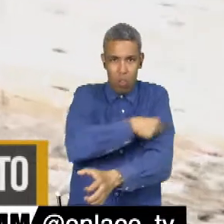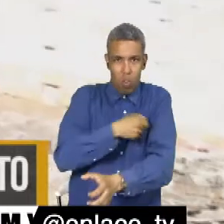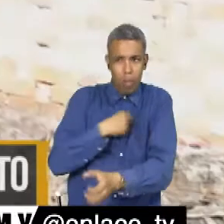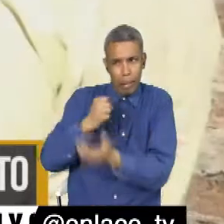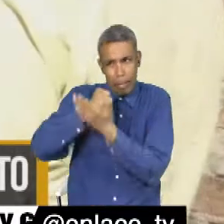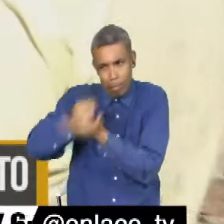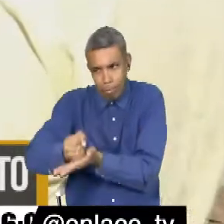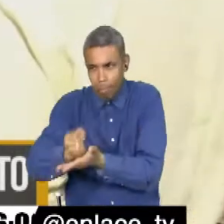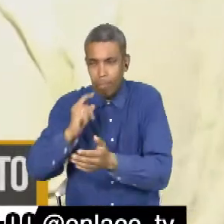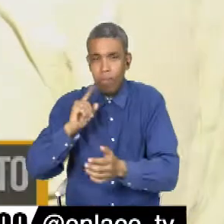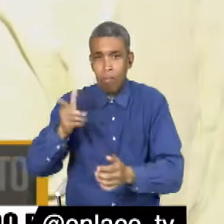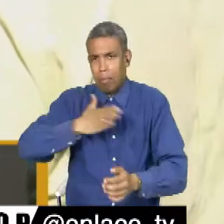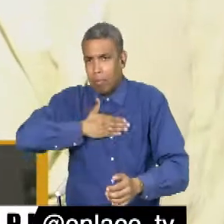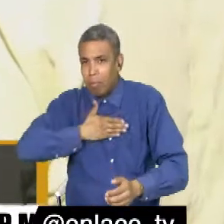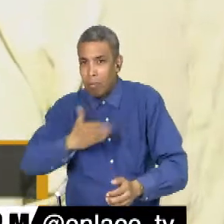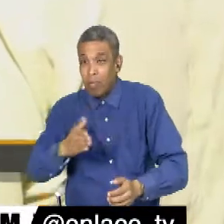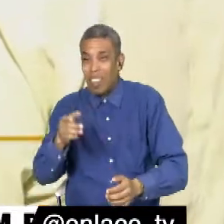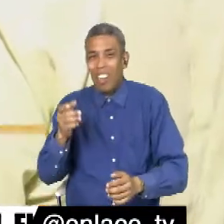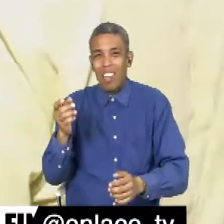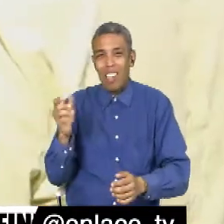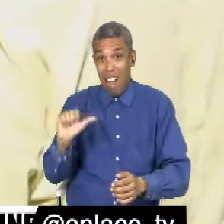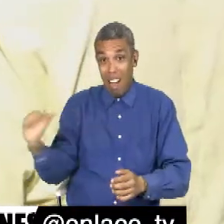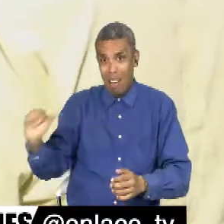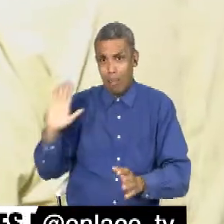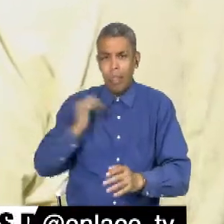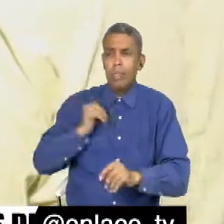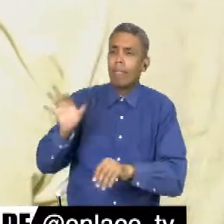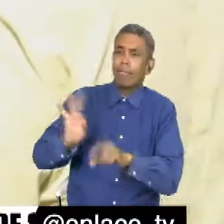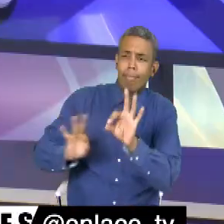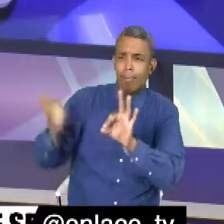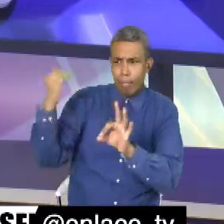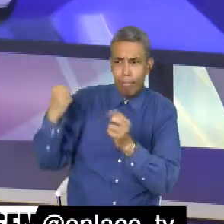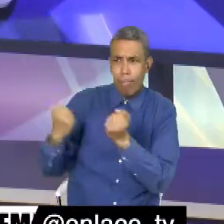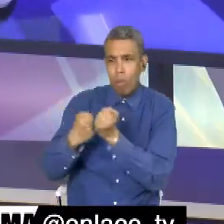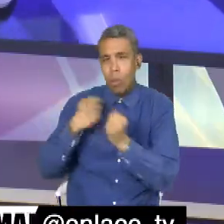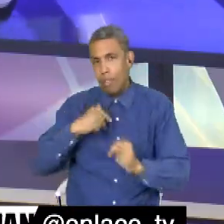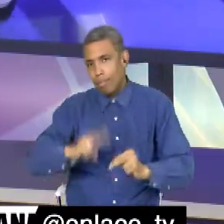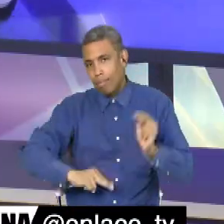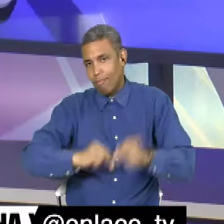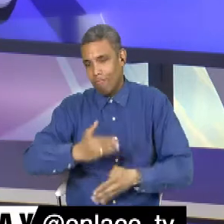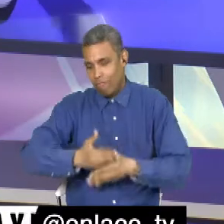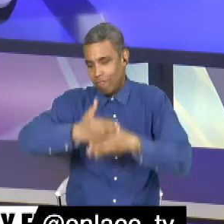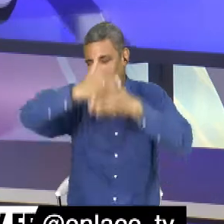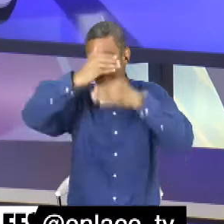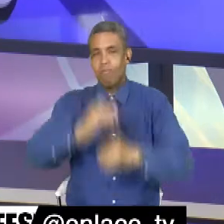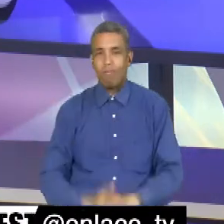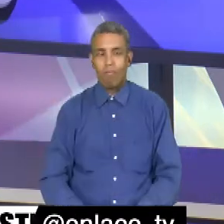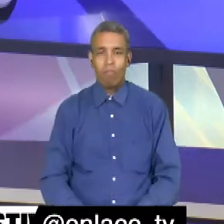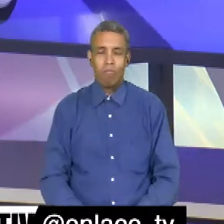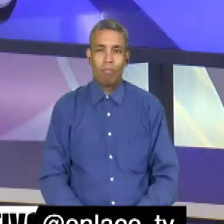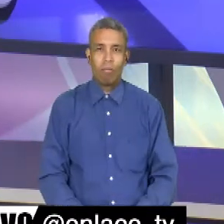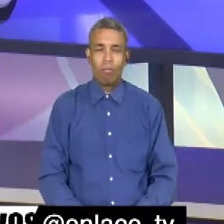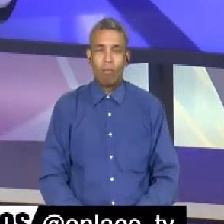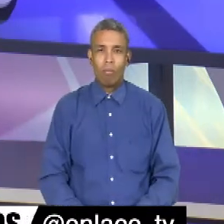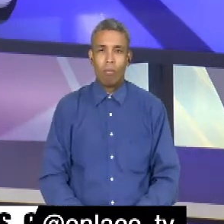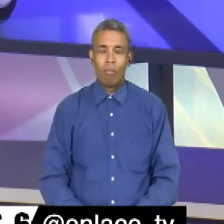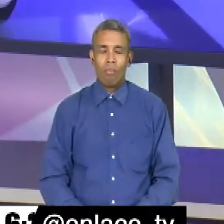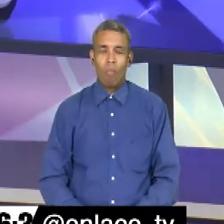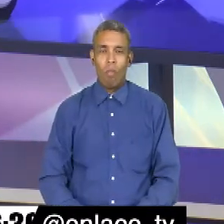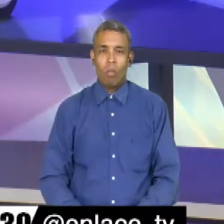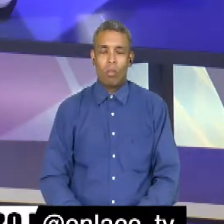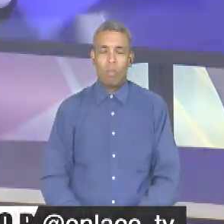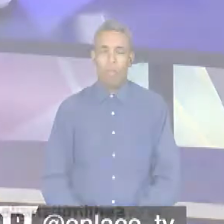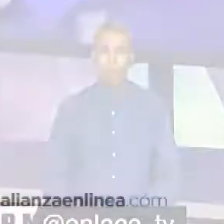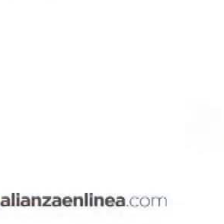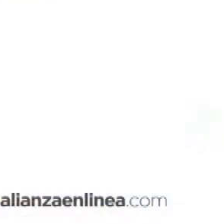quienes pondrán la mano de obra para levantar de nuevo sus viviendas. ¿Por qué creen en Barranca Bermeja? Alianza Inmobiliaria,